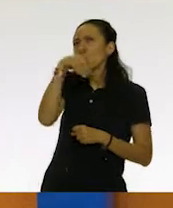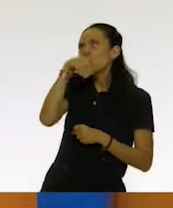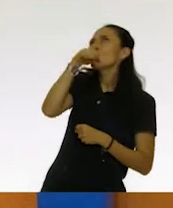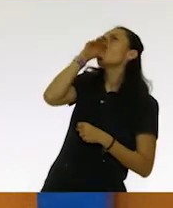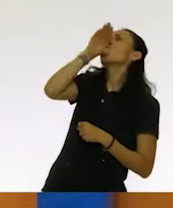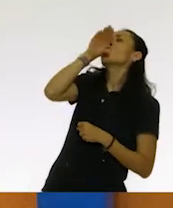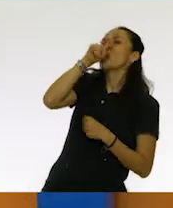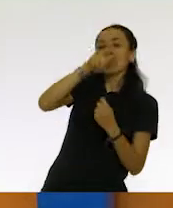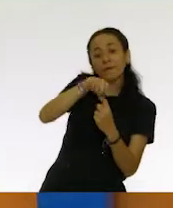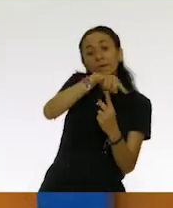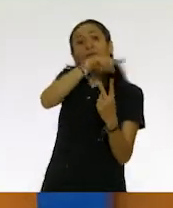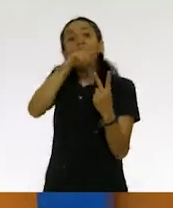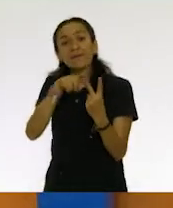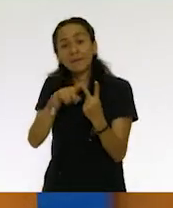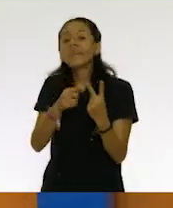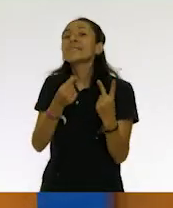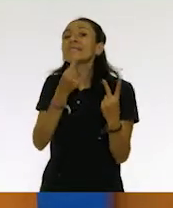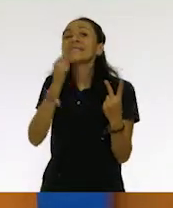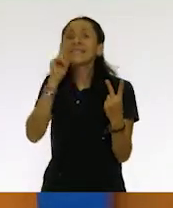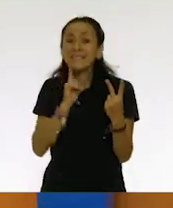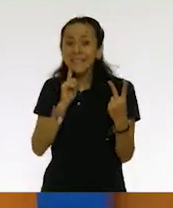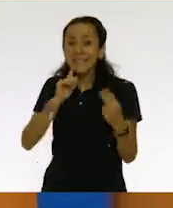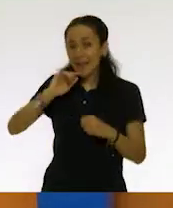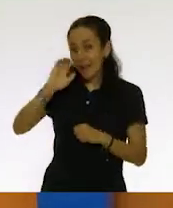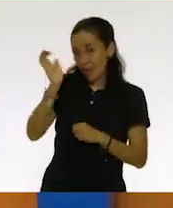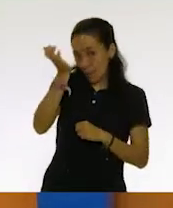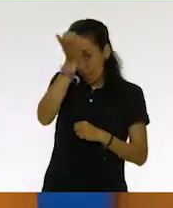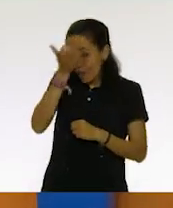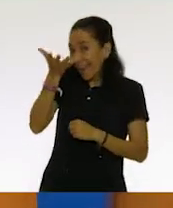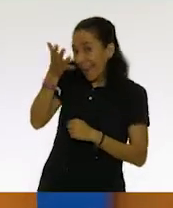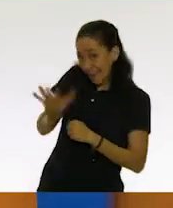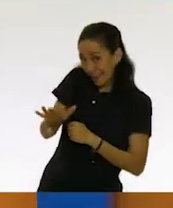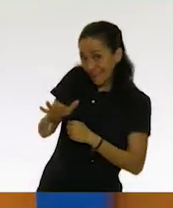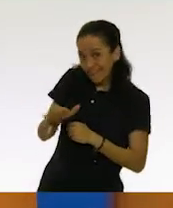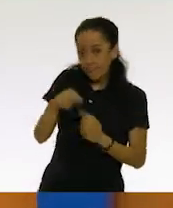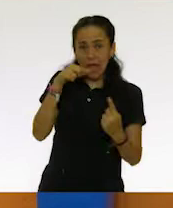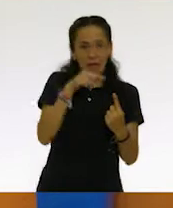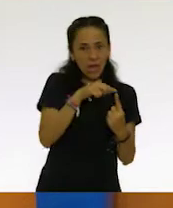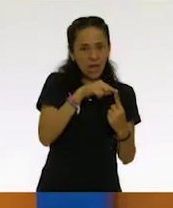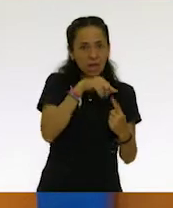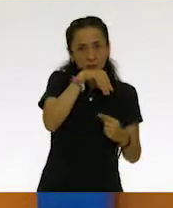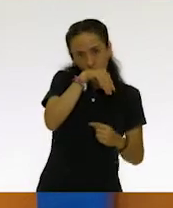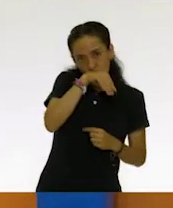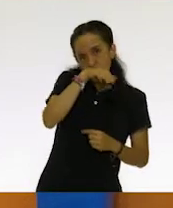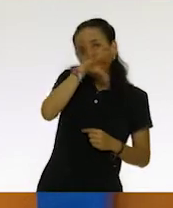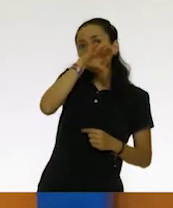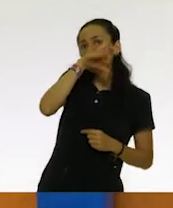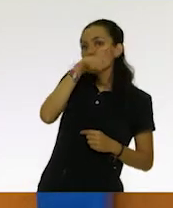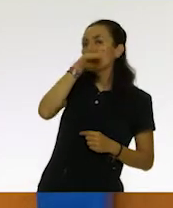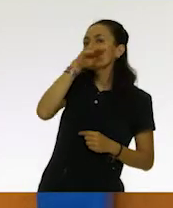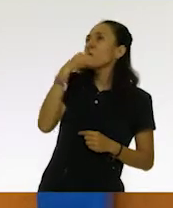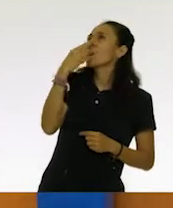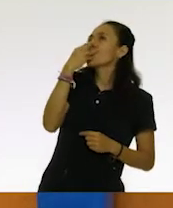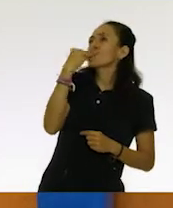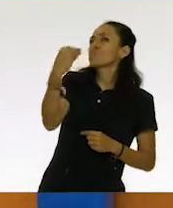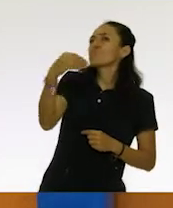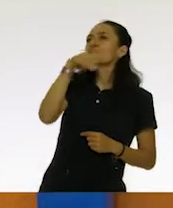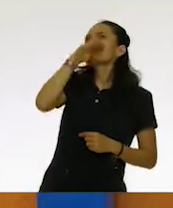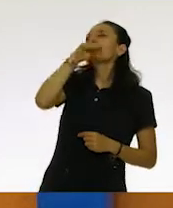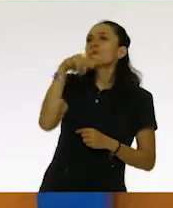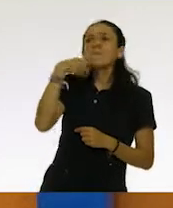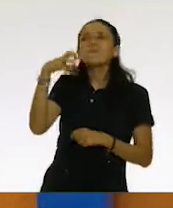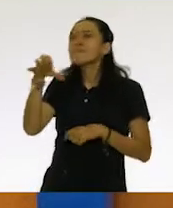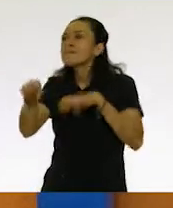tiene 10 ovejas. Gong Gong se quiere llevar sus 10 ovejas para comerlas. Y Dam Dam, que